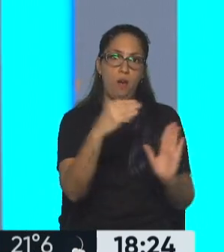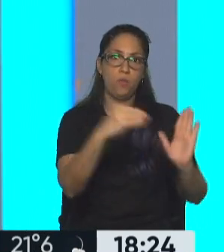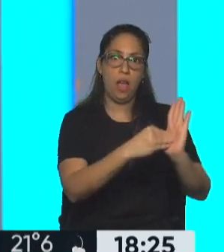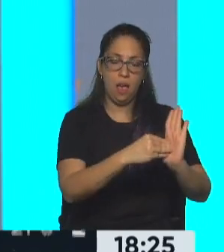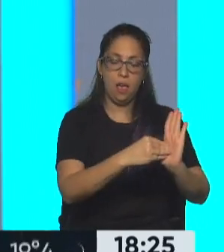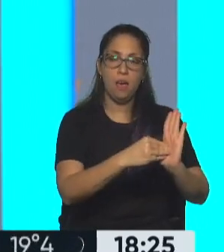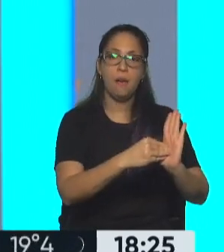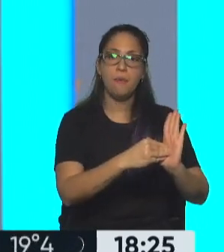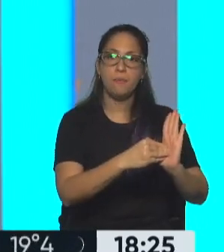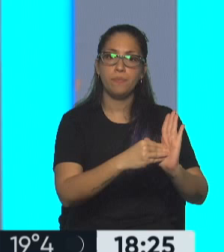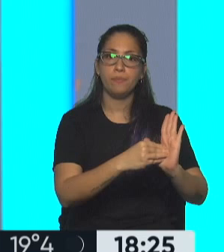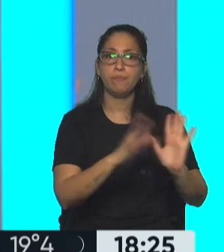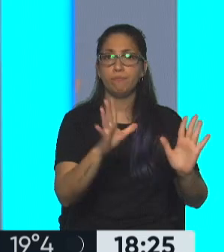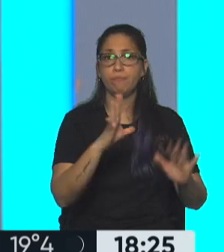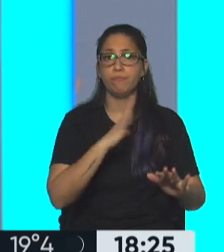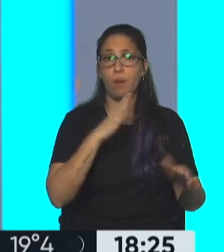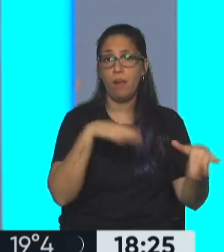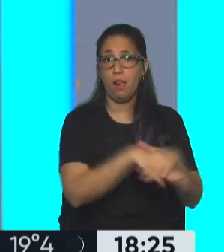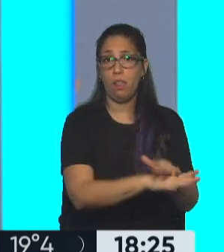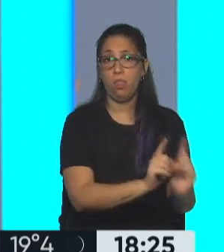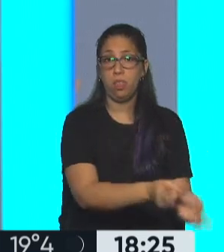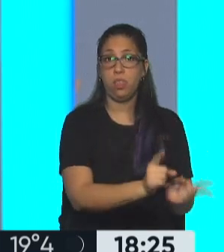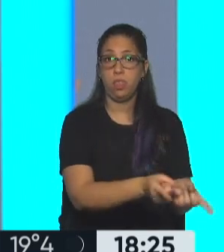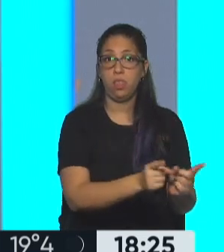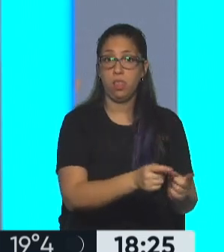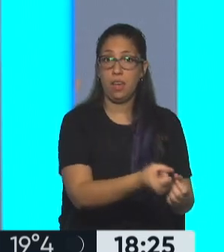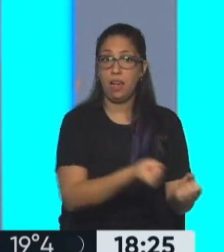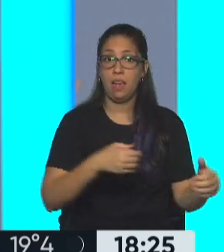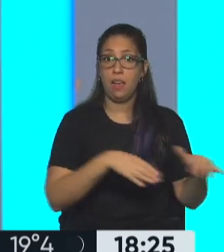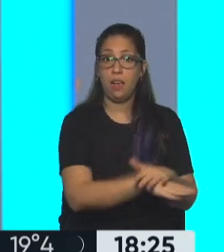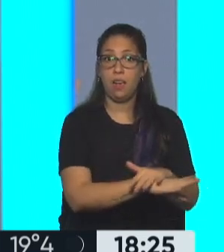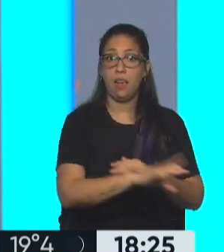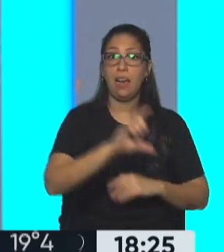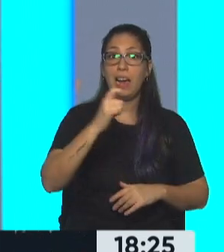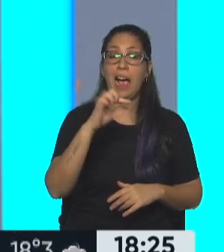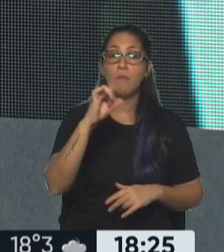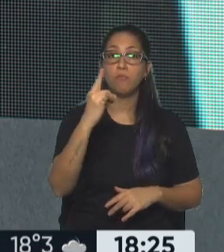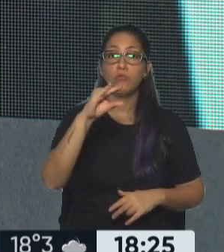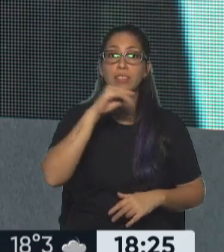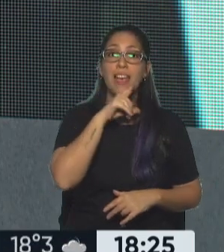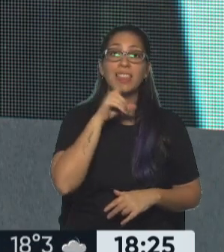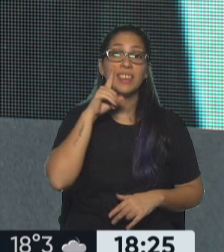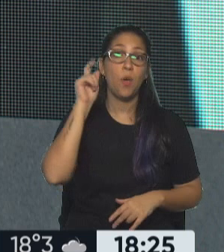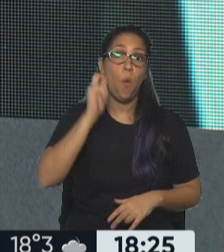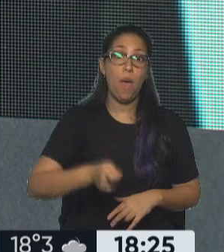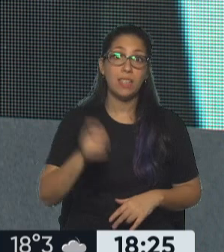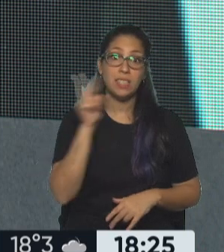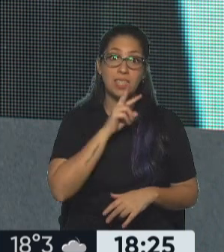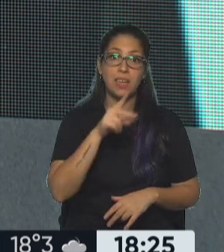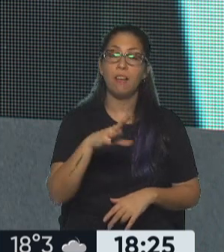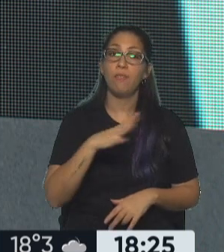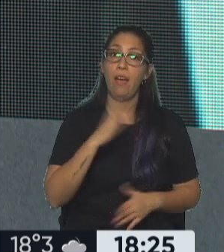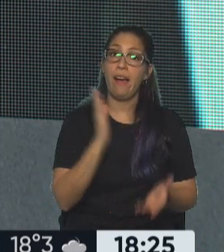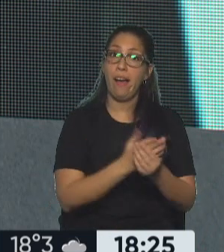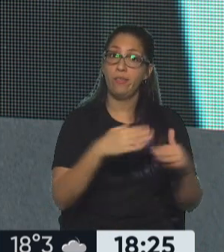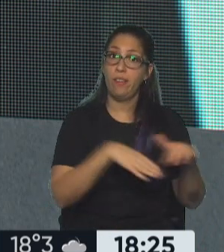tiene, descansando en paz la causa, en sus cajones María Eugenia Capuchetti. Capuchetti, que tiene varias causas planchadas. Y